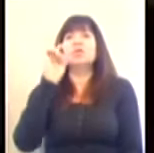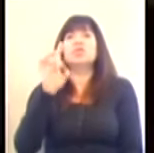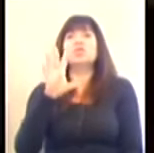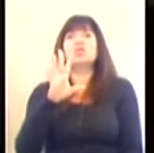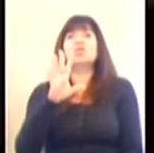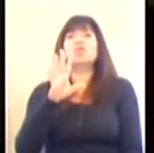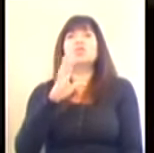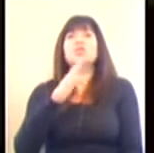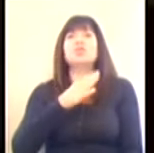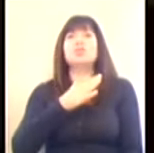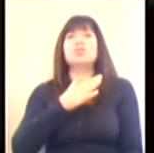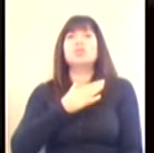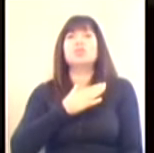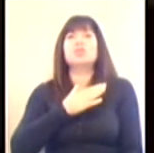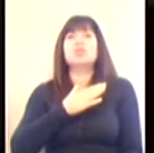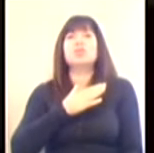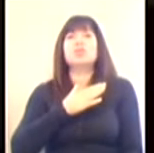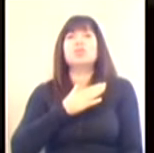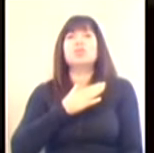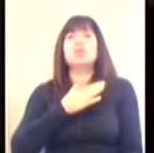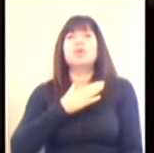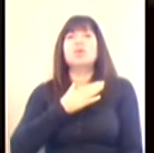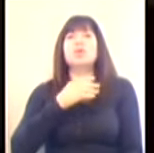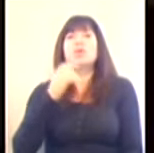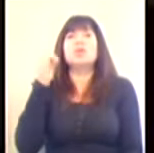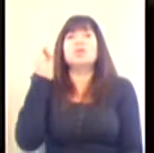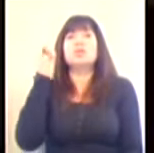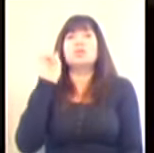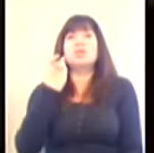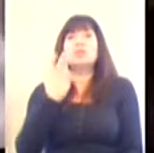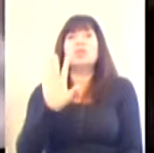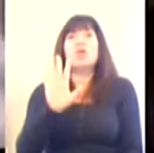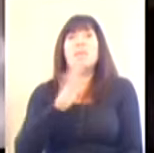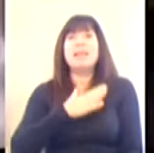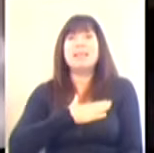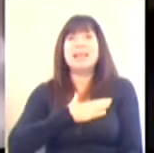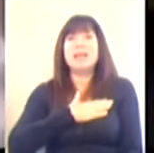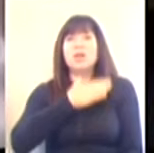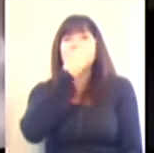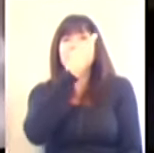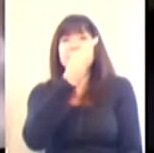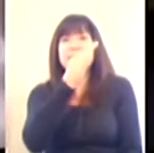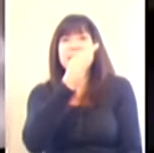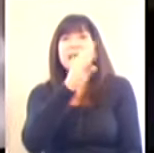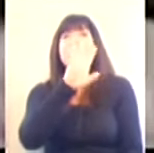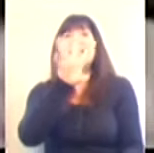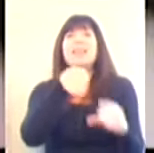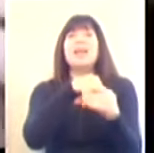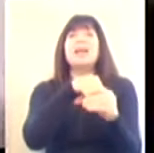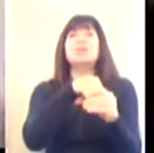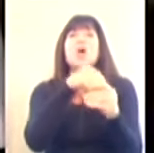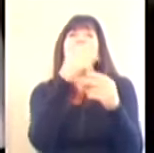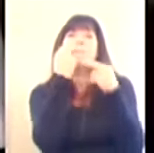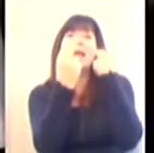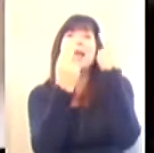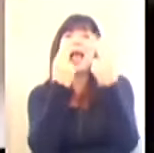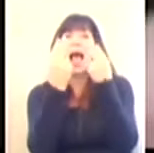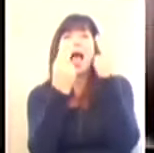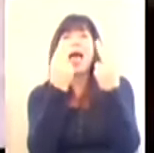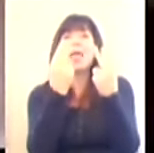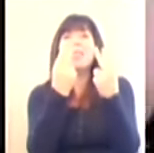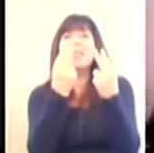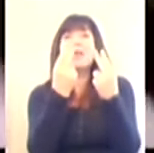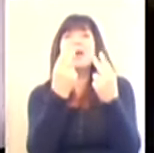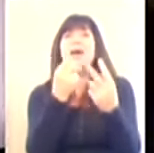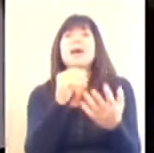que justo tenía sin apagar el celular y me llamaron, tenía la conexión. Pero quería decir simplemente que esta integración de miradas permite resolver temas de pobreza energética